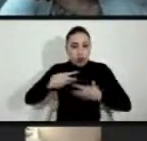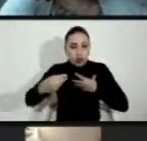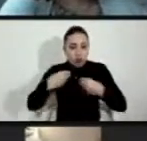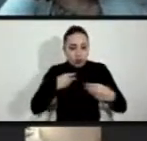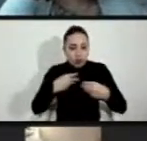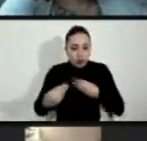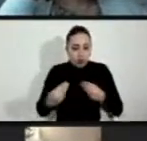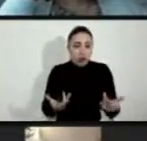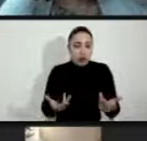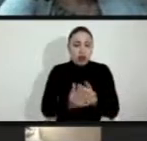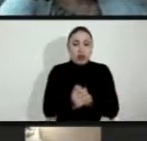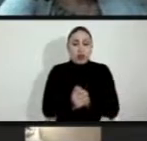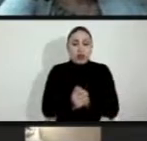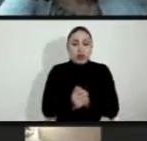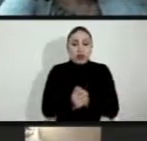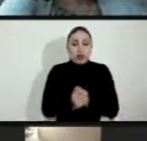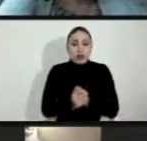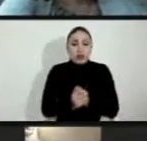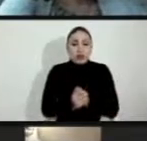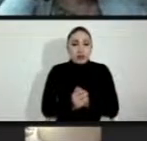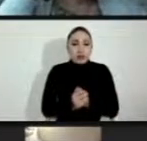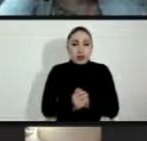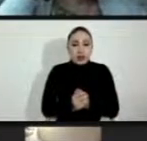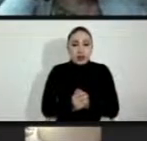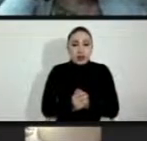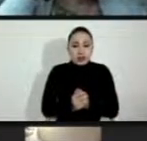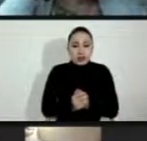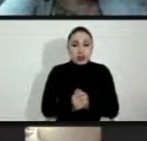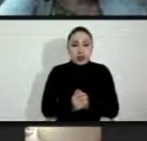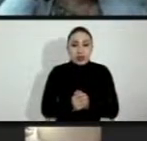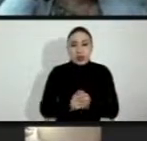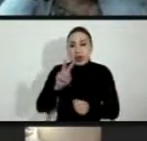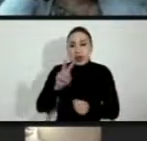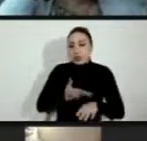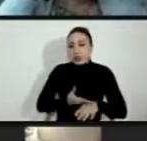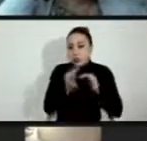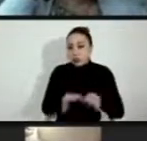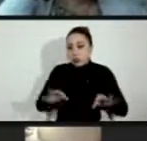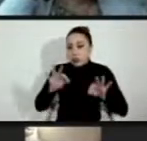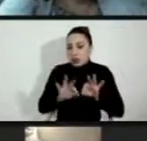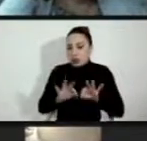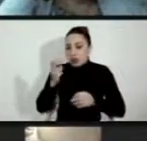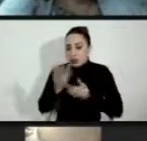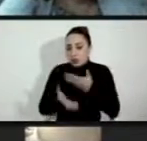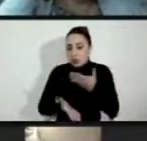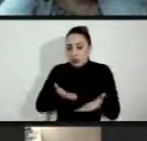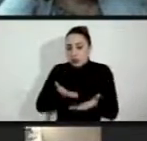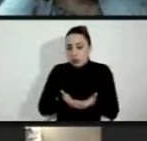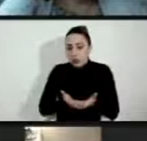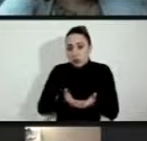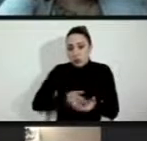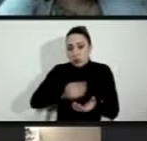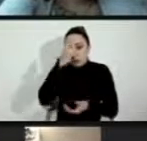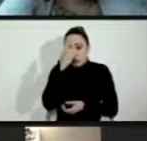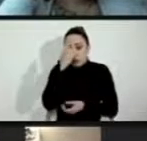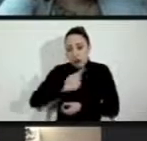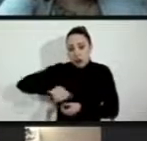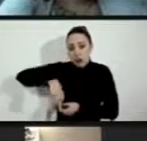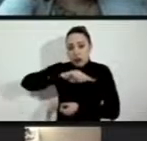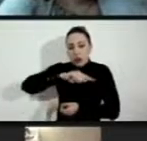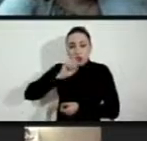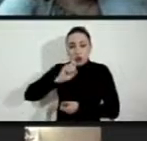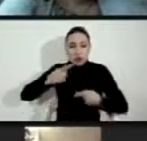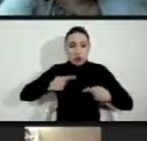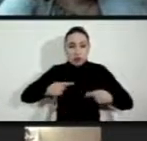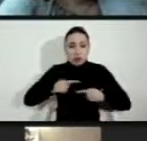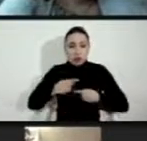reconociendo la importancia de la proposición para fortalecer las medidas que buscan generar alternativas de trabajo